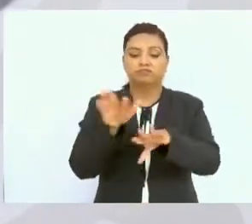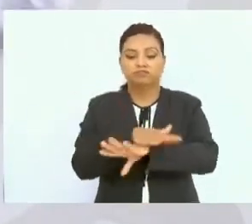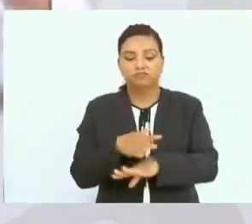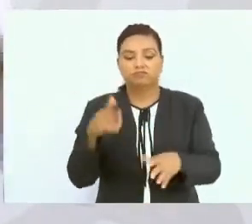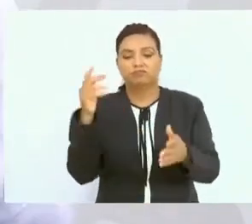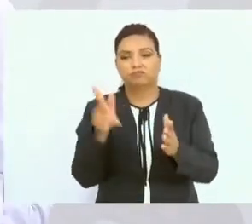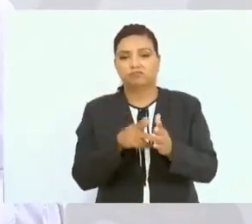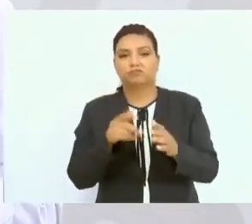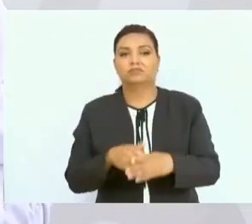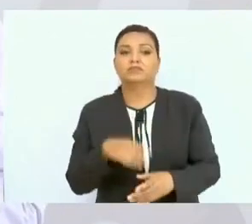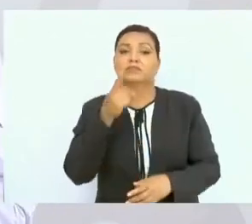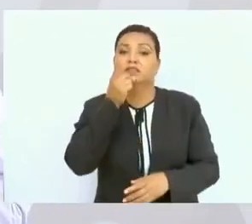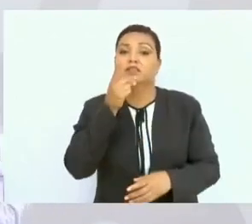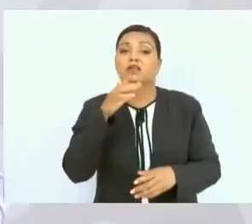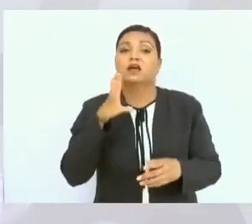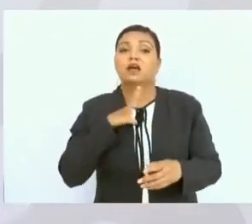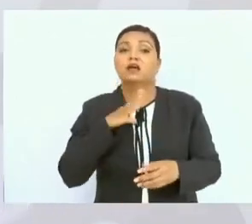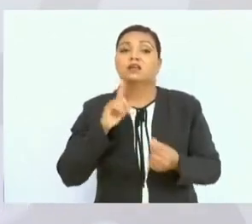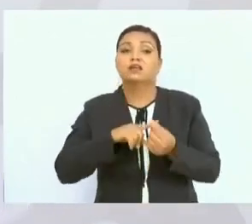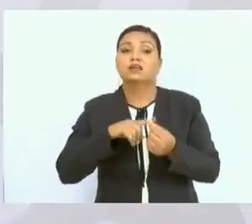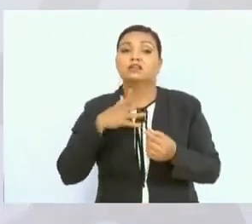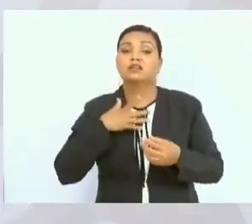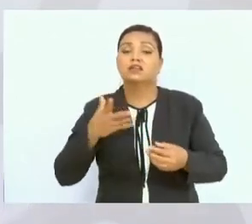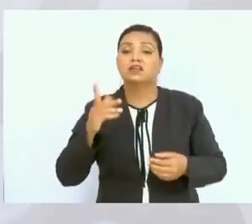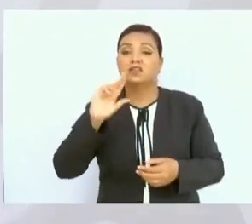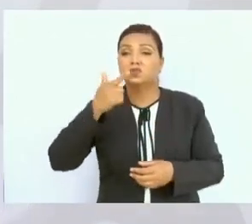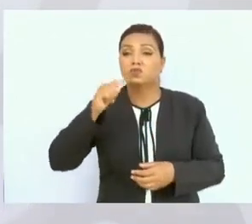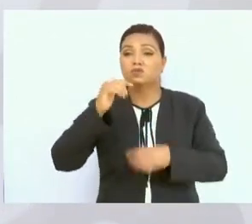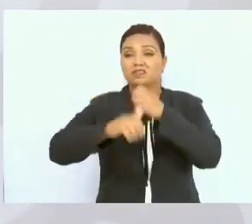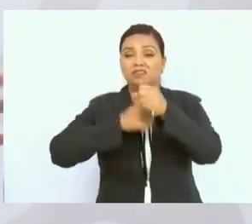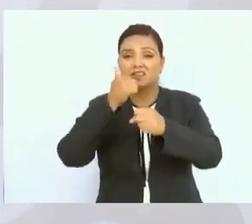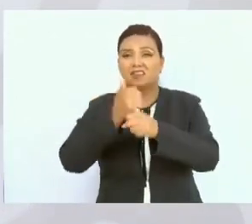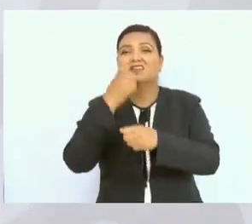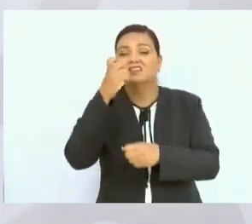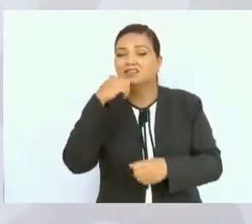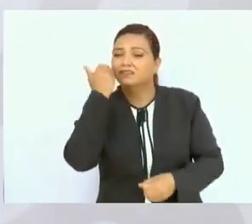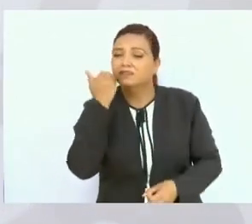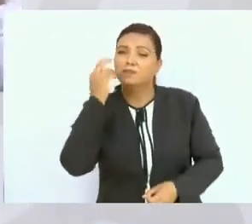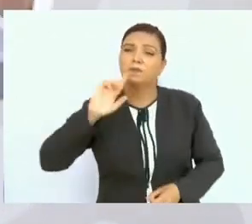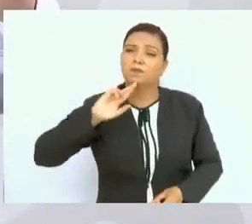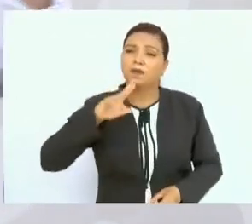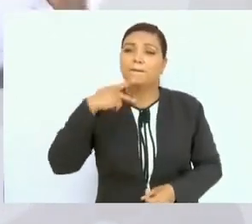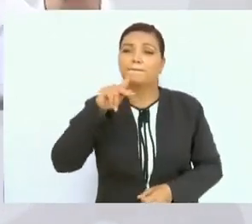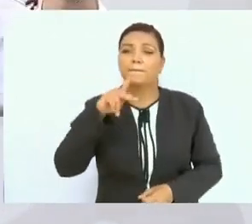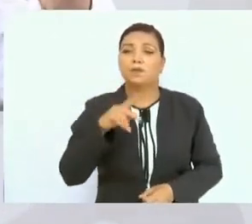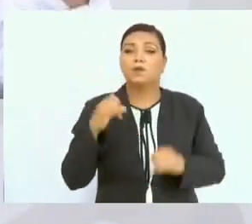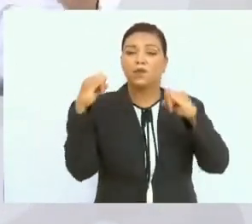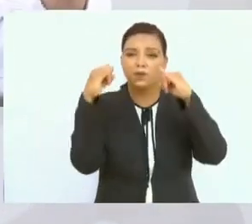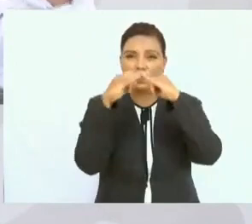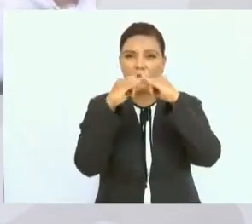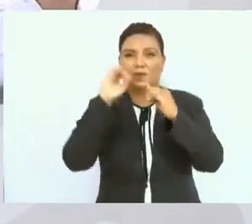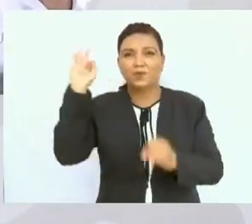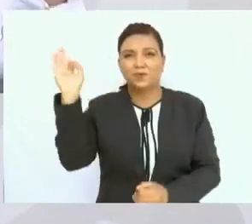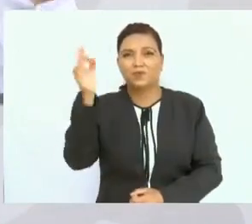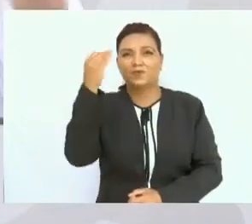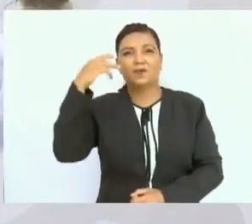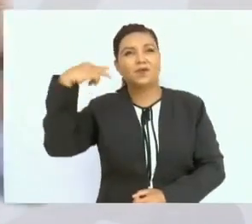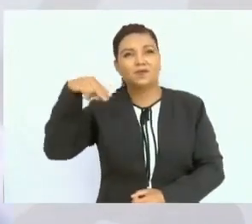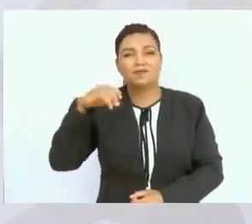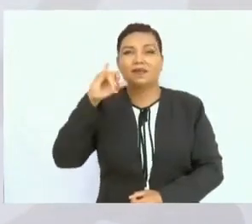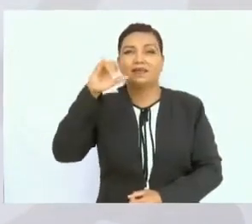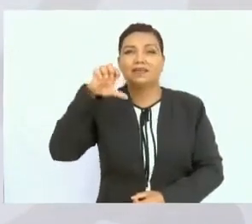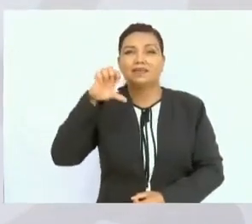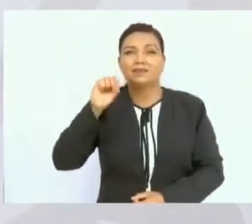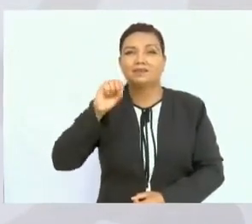vez, 12 dicen por allá, porque así es. Y eso es lo que queremos resolver, pero en una institución federal llamada